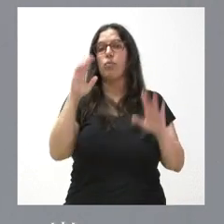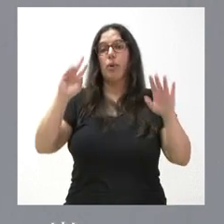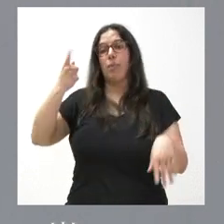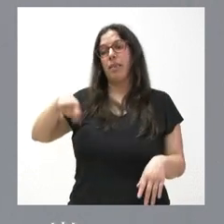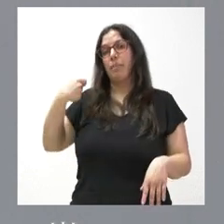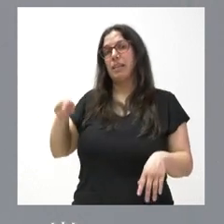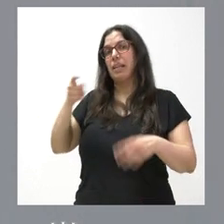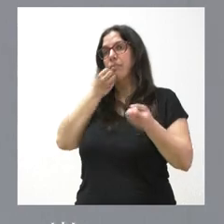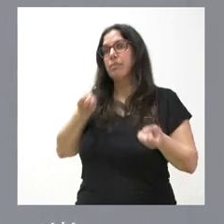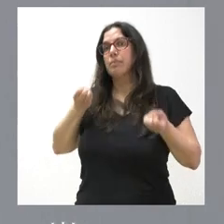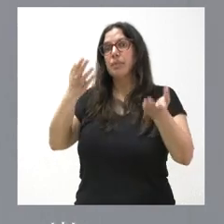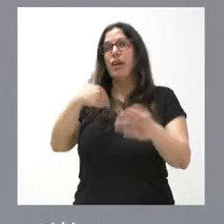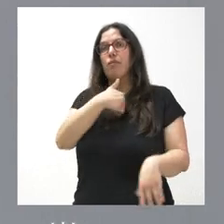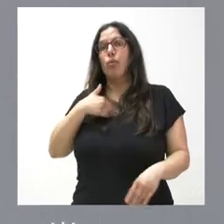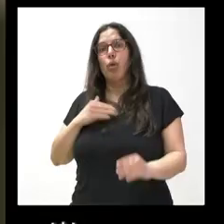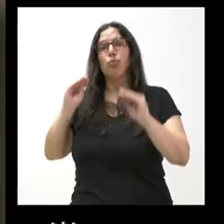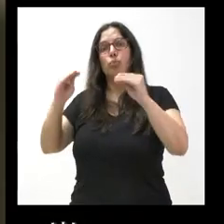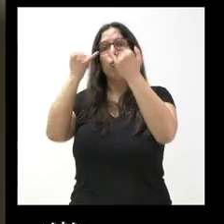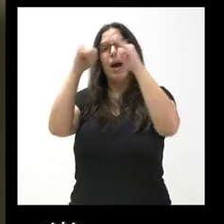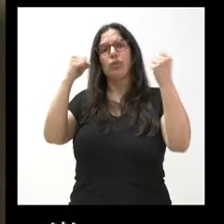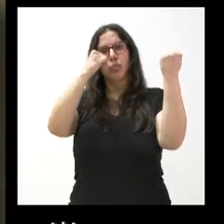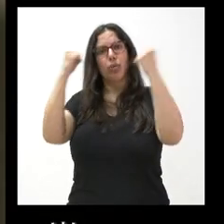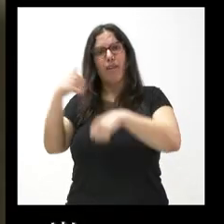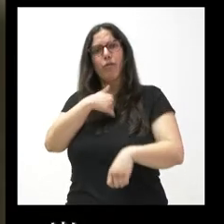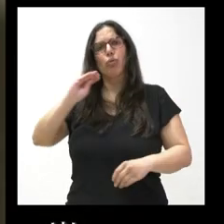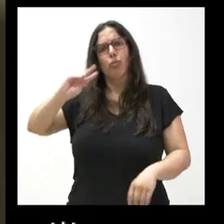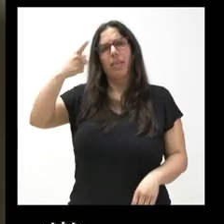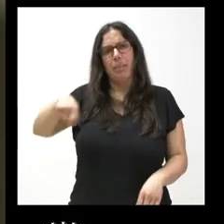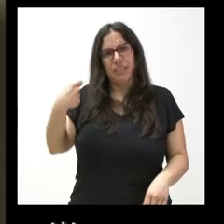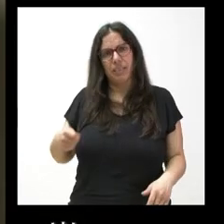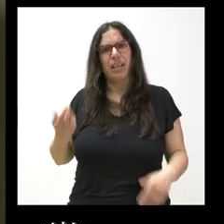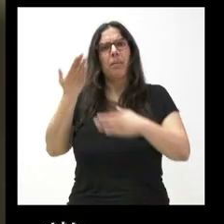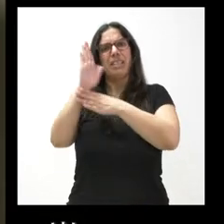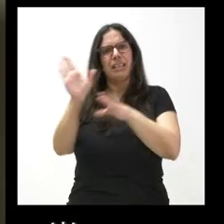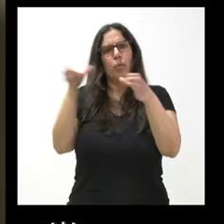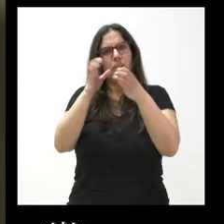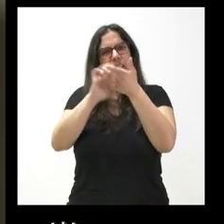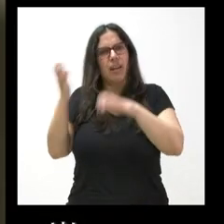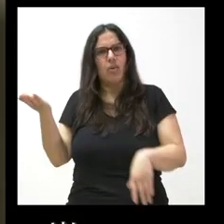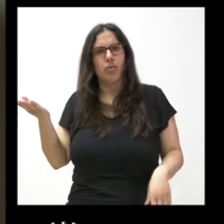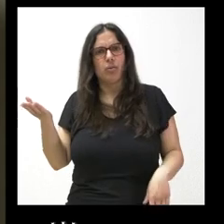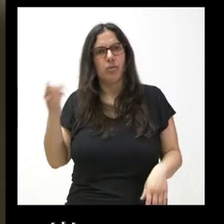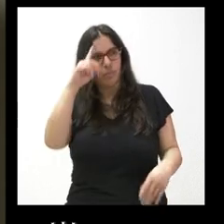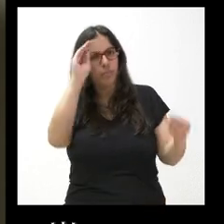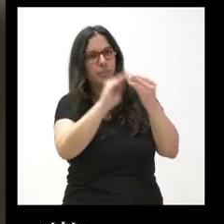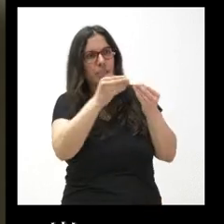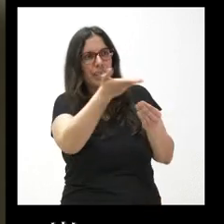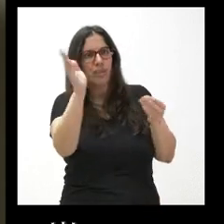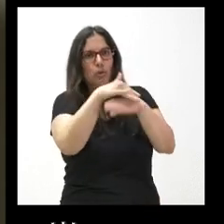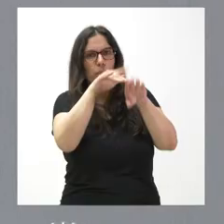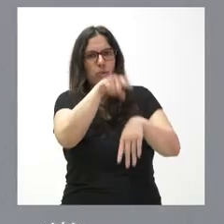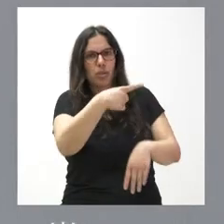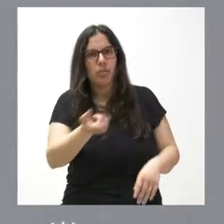pronunció estas palabras en un acto institucional como vicepresidente de la Junta. ¿Lo comparte el resto del Gobierno?